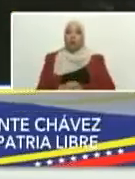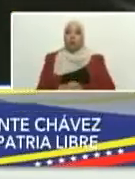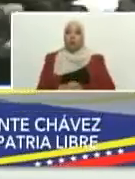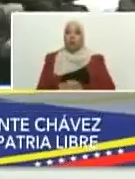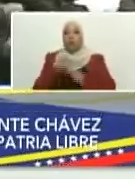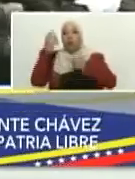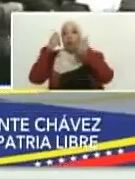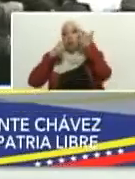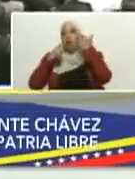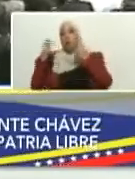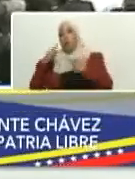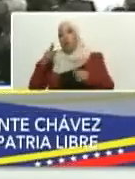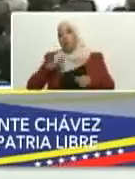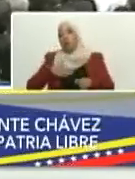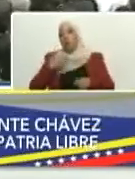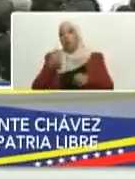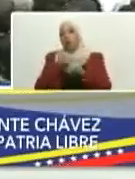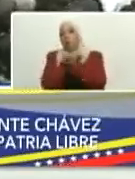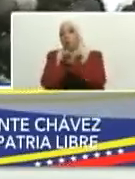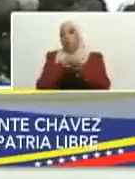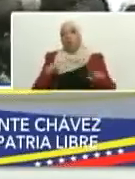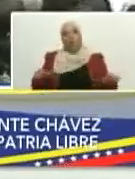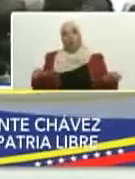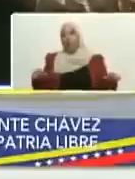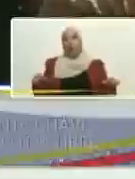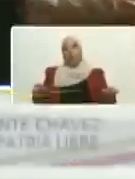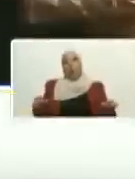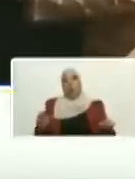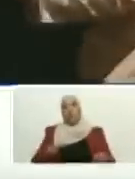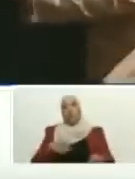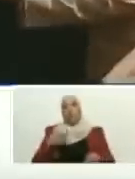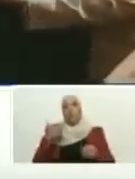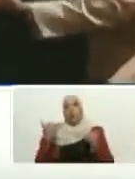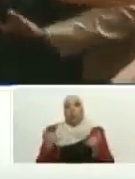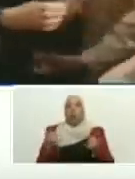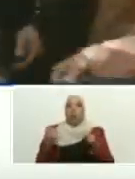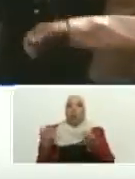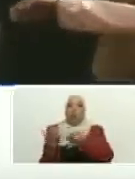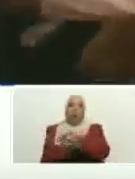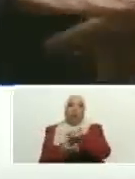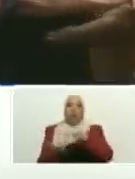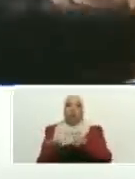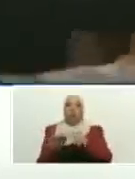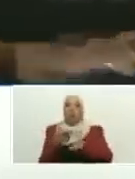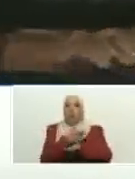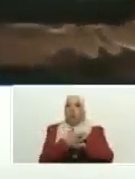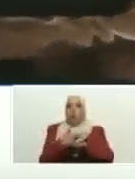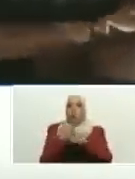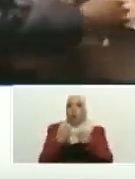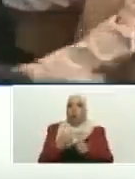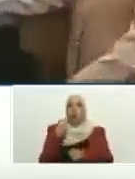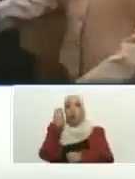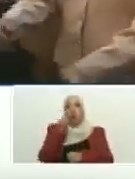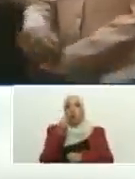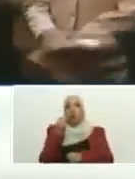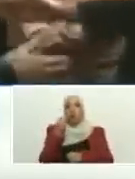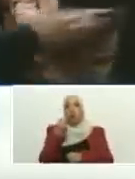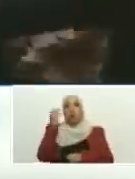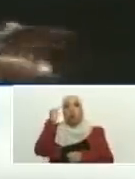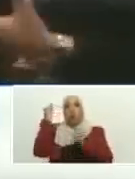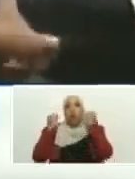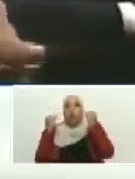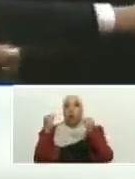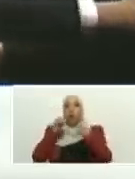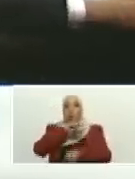no hubiera sido posible resistir esta etapa de agresiones imperialistas. Fue con su legado, con su idea, con